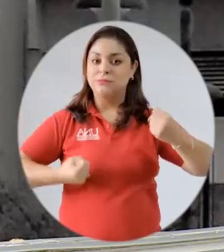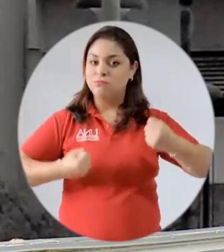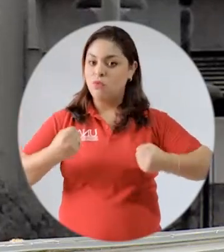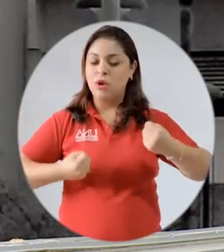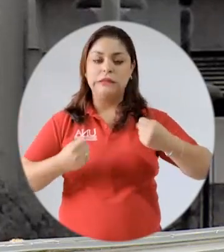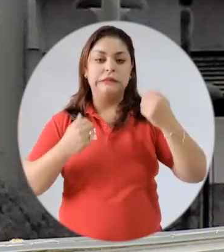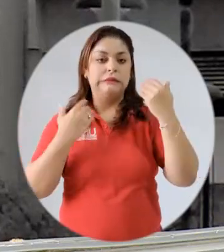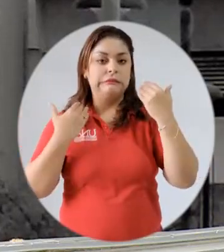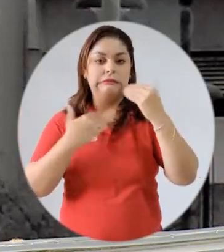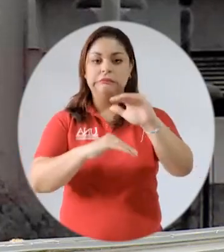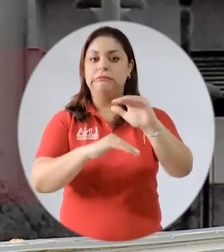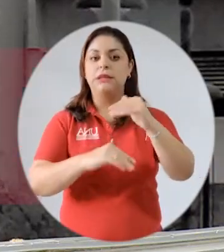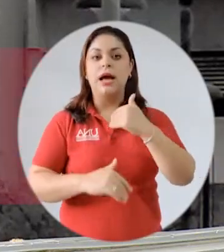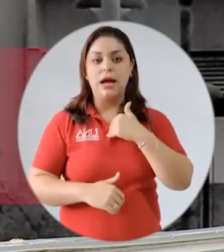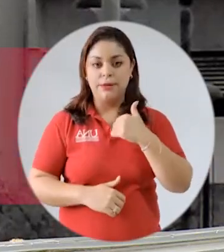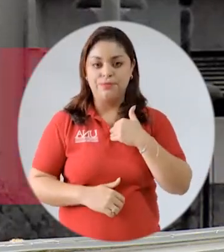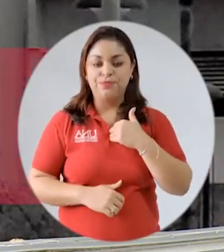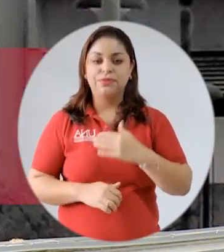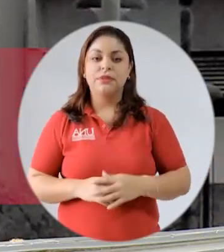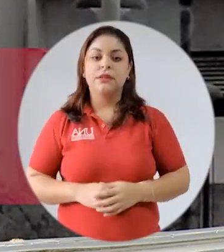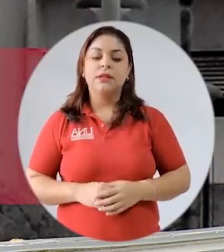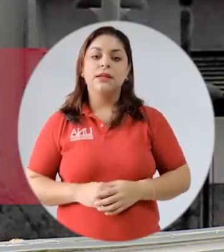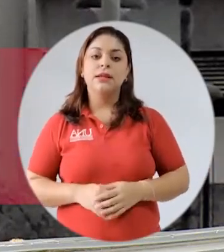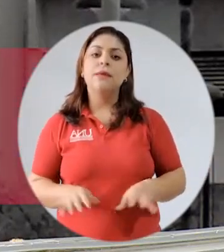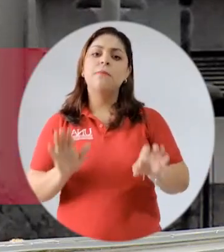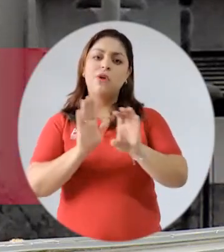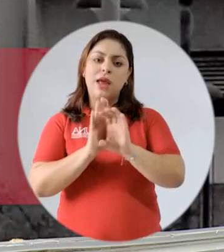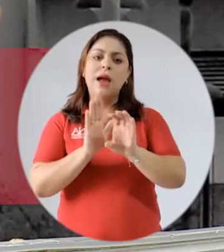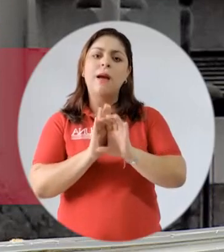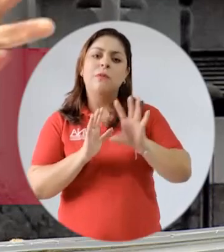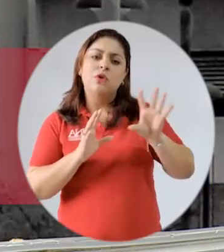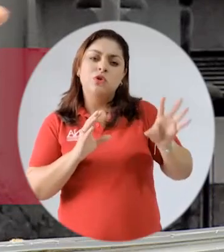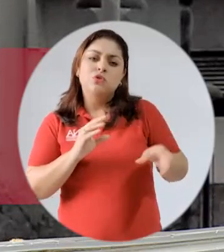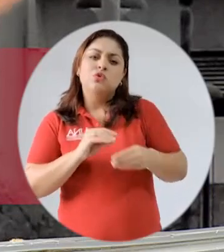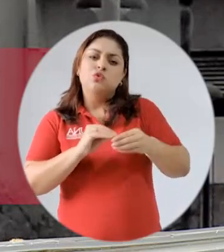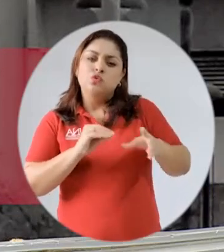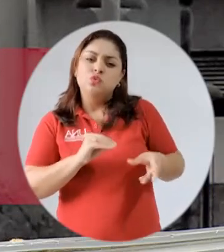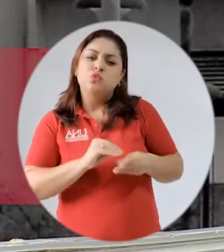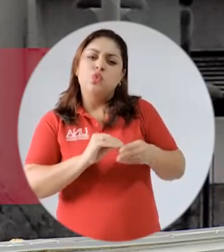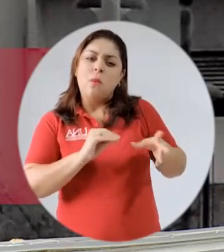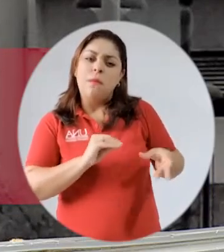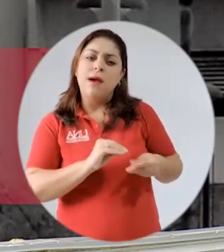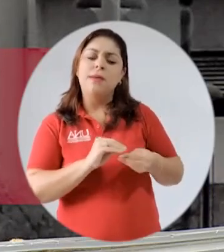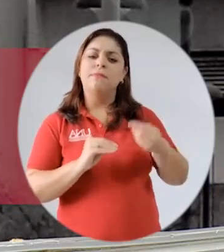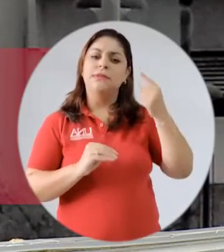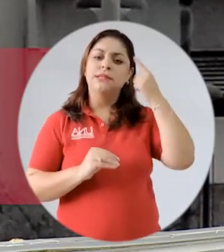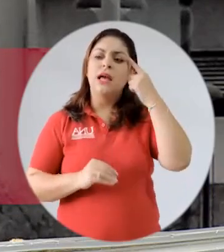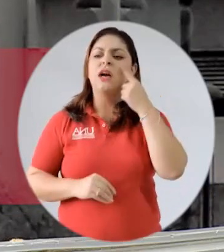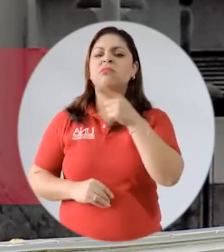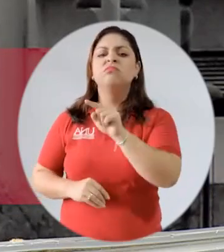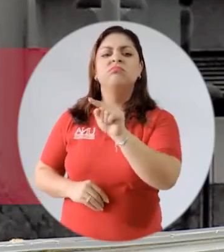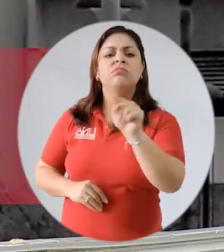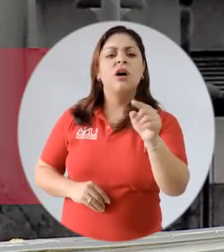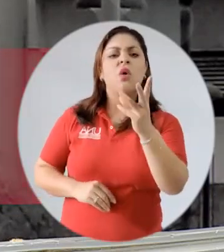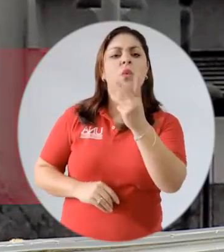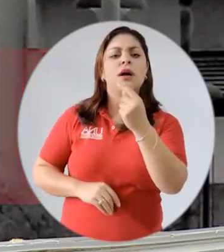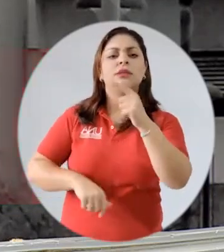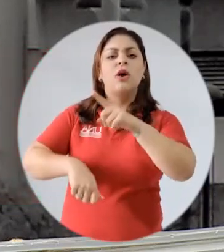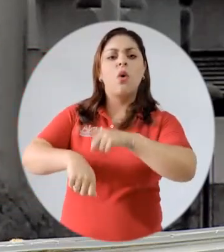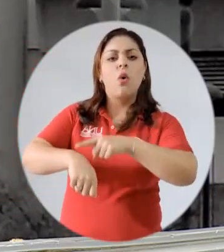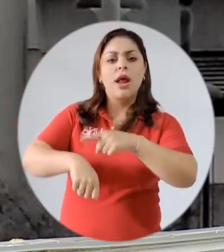y otros, donde la situación es todavía más compleja. Sí, porque la encuesta puede incluso a nivel región, ¿verdad? Regional, que es